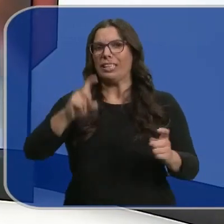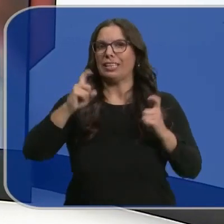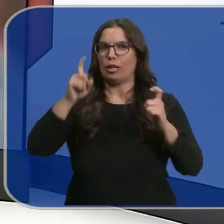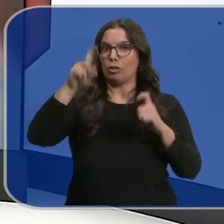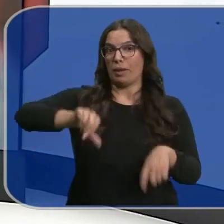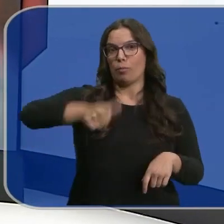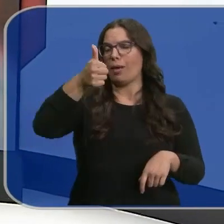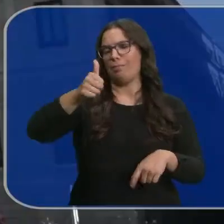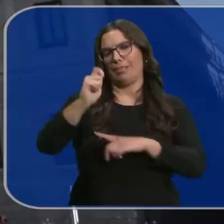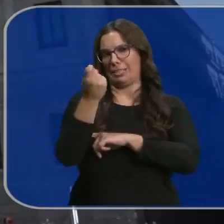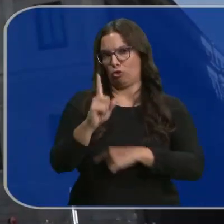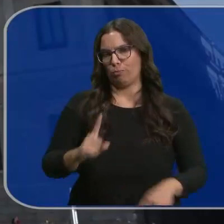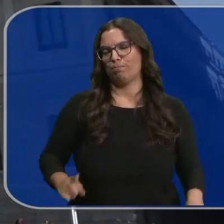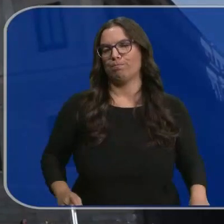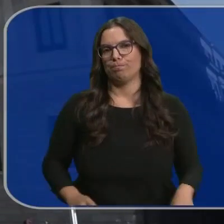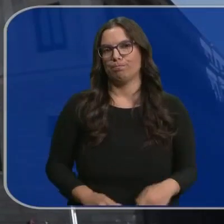éxito.